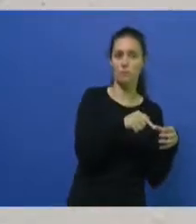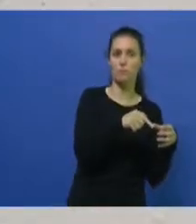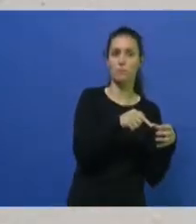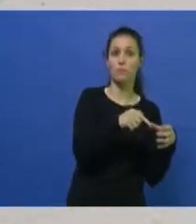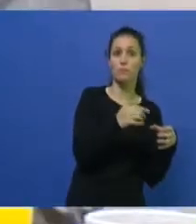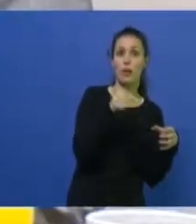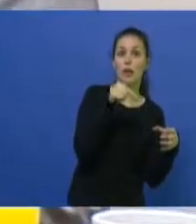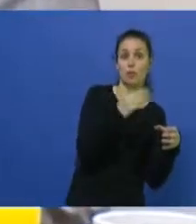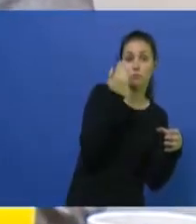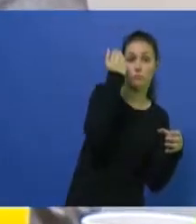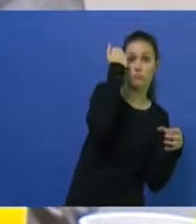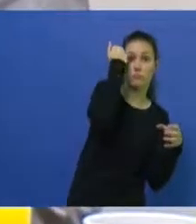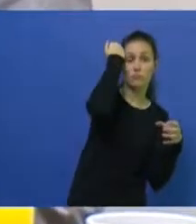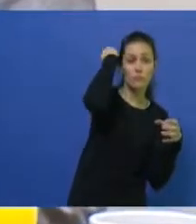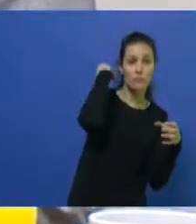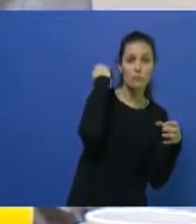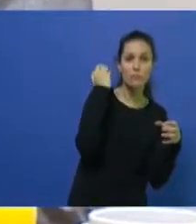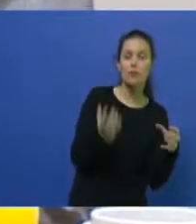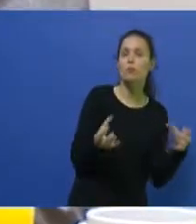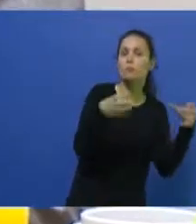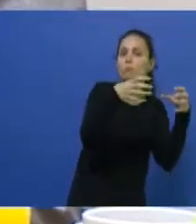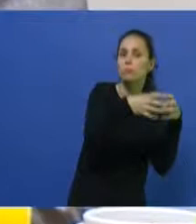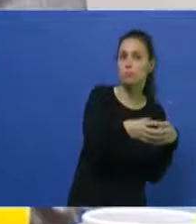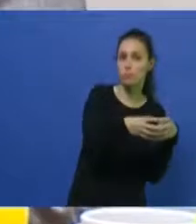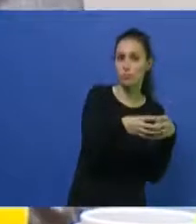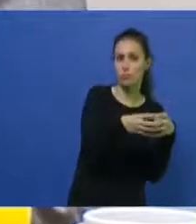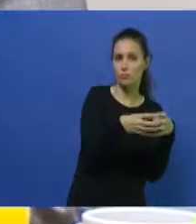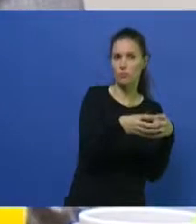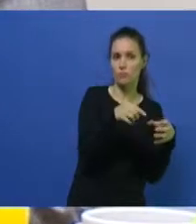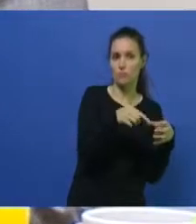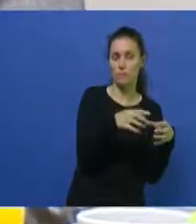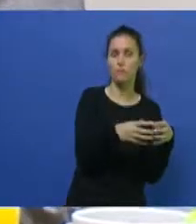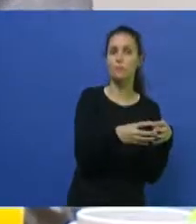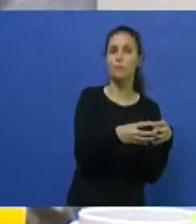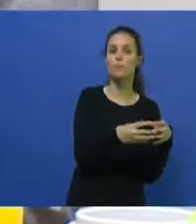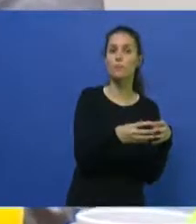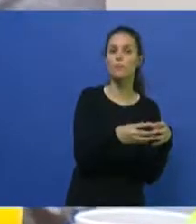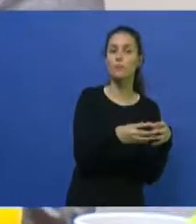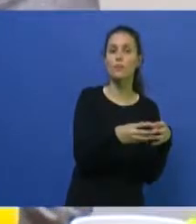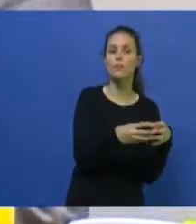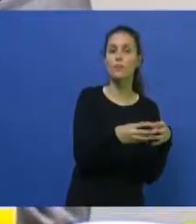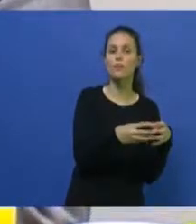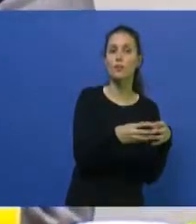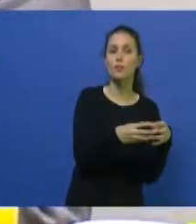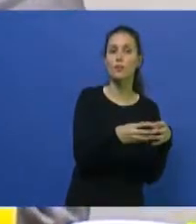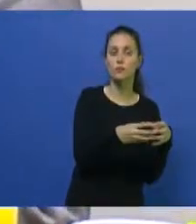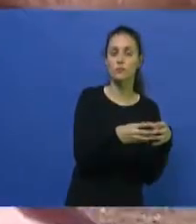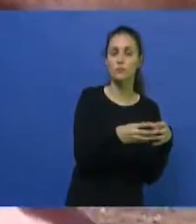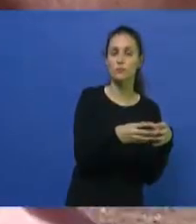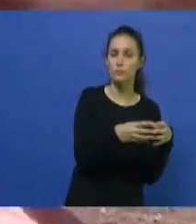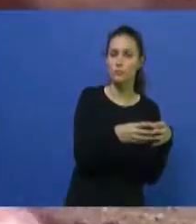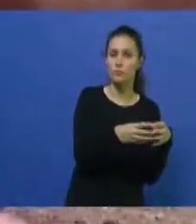Gil reunió a sus colaboradores en un gabinete ampliado. A partir de conocerse lo del